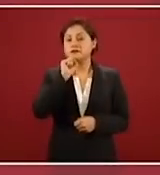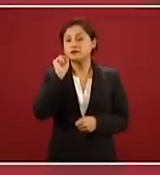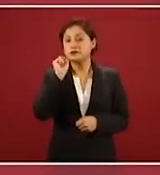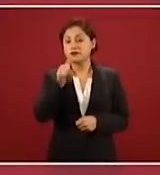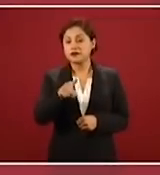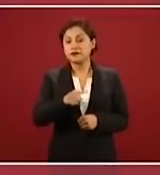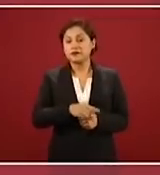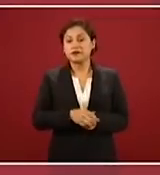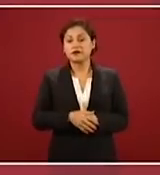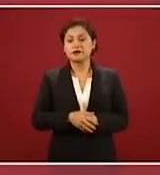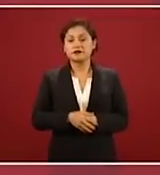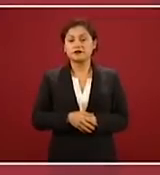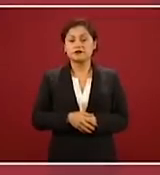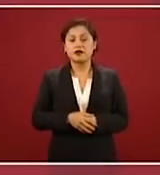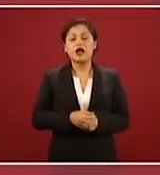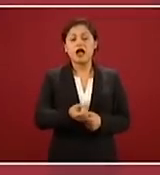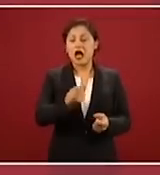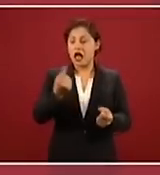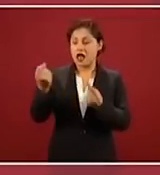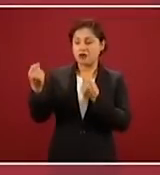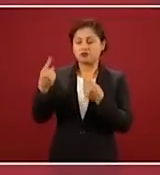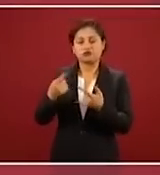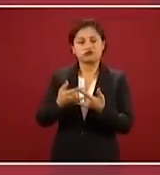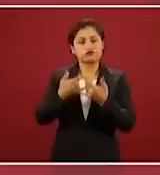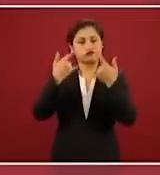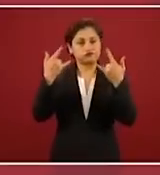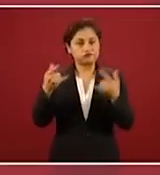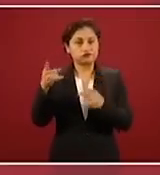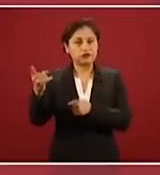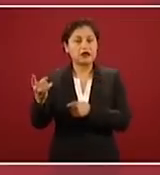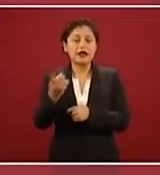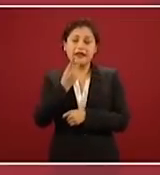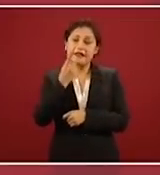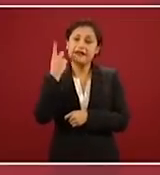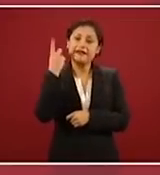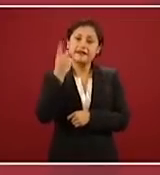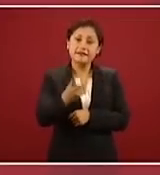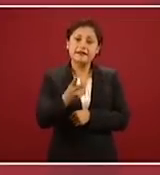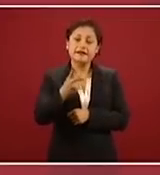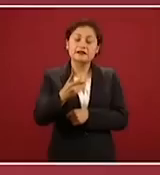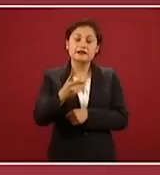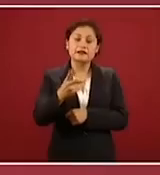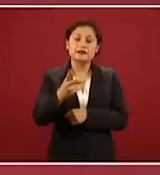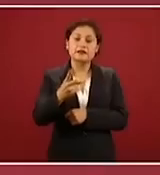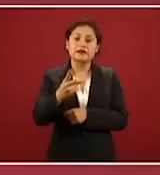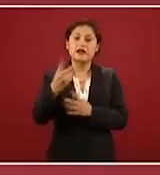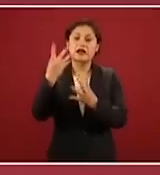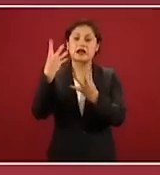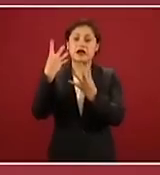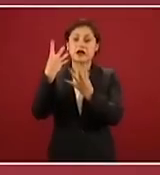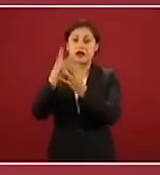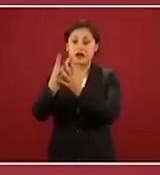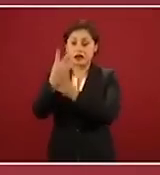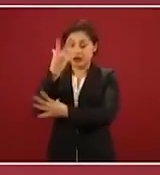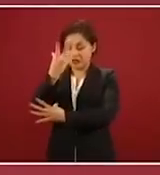en una de las versiones por la torre de control, o sea,